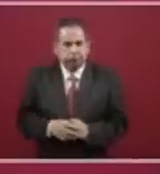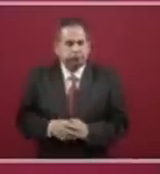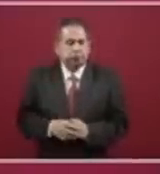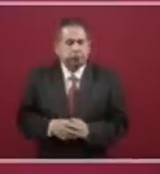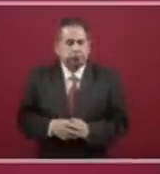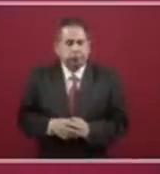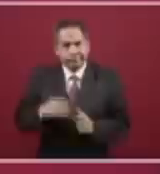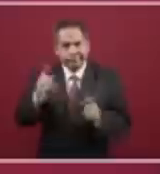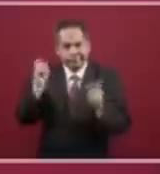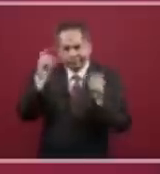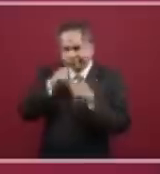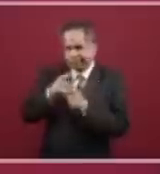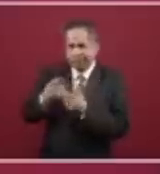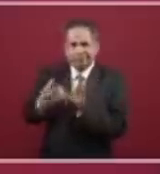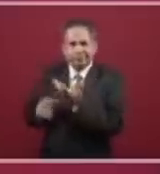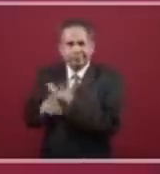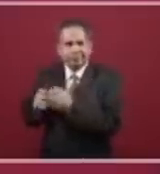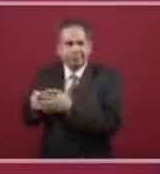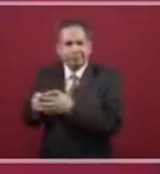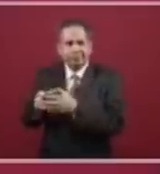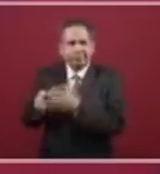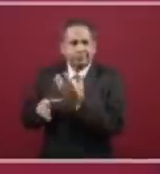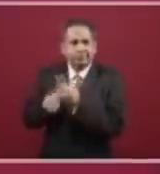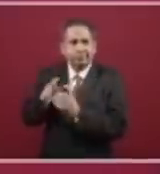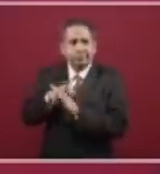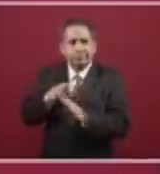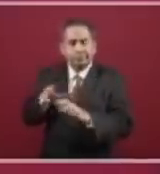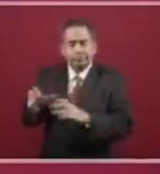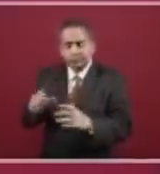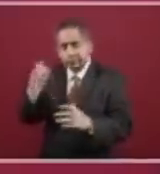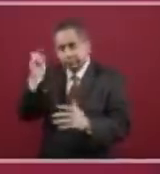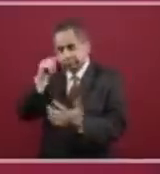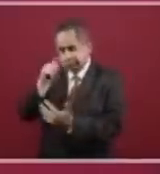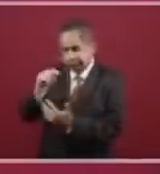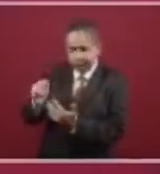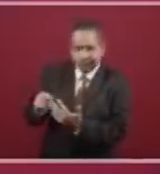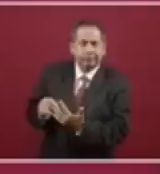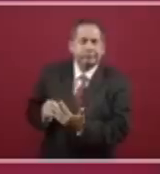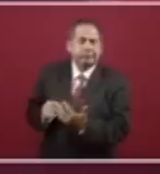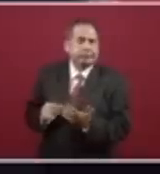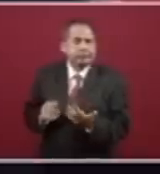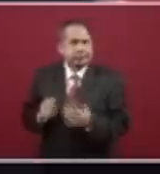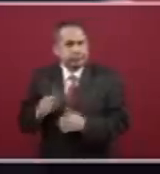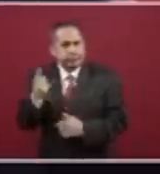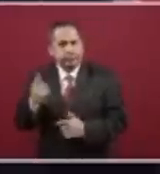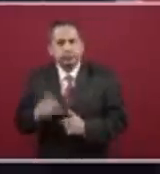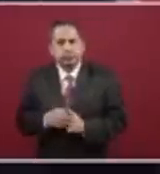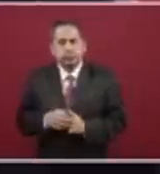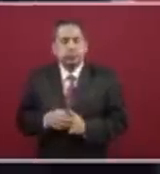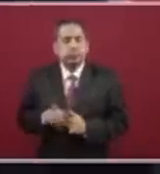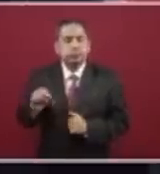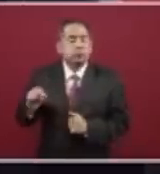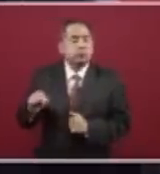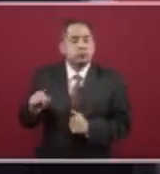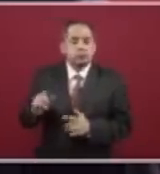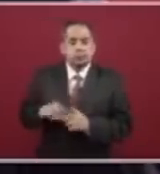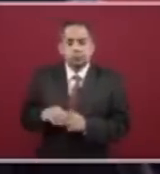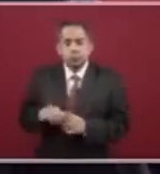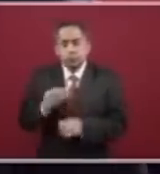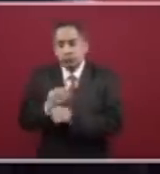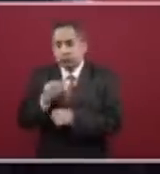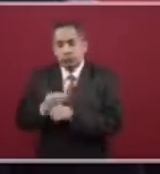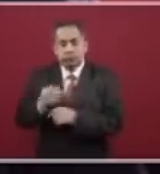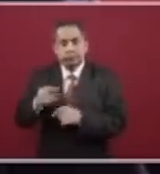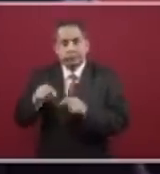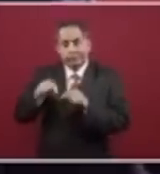complejo por qué se ha desatado una crisis